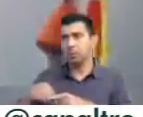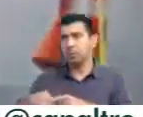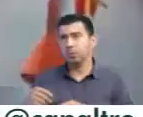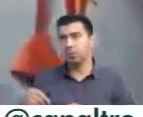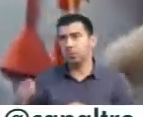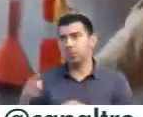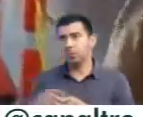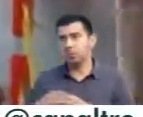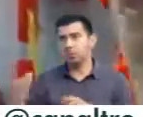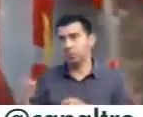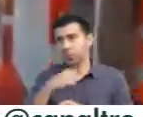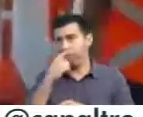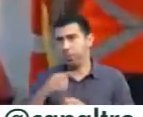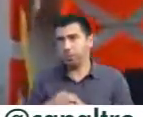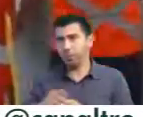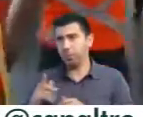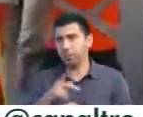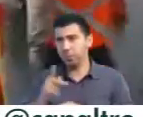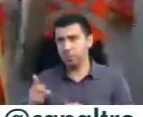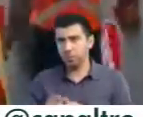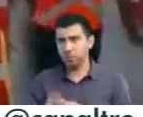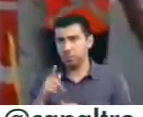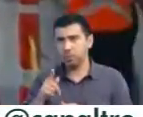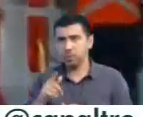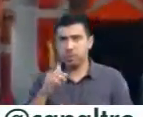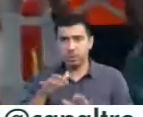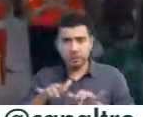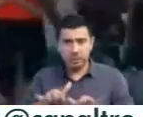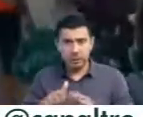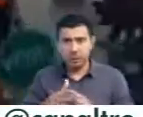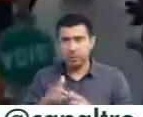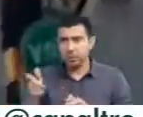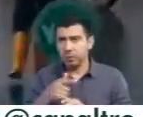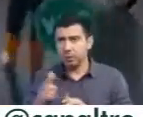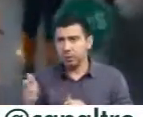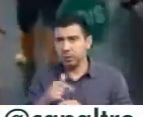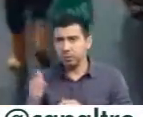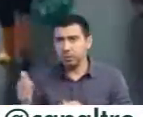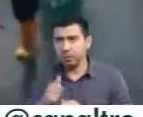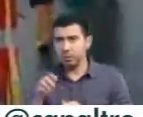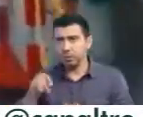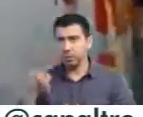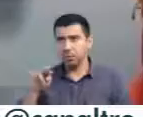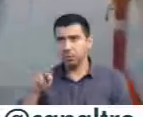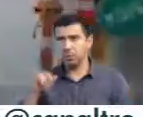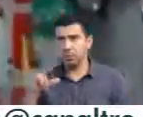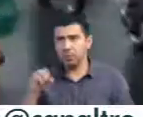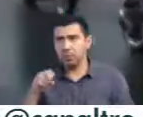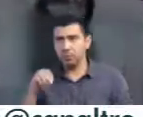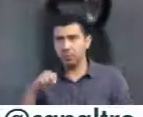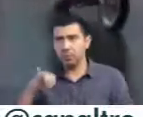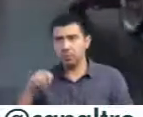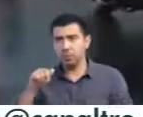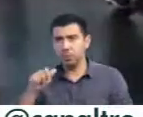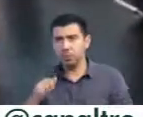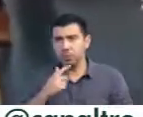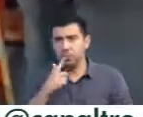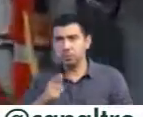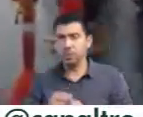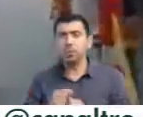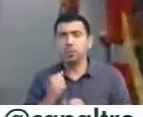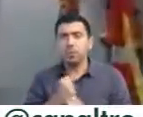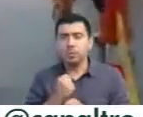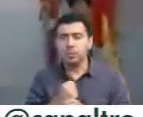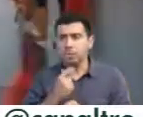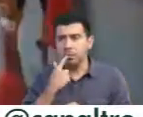Metrolínea rodaran por el lugar. El secretario de Infraestructura de Santander, Mauricio Mejía, señala que se está discutiendo la tarea a ejecutar